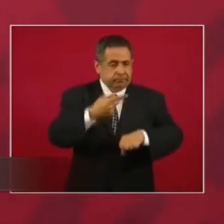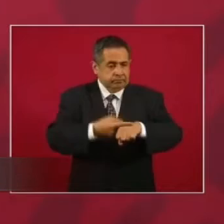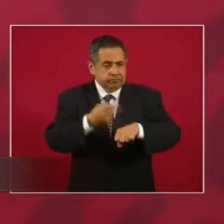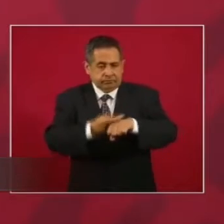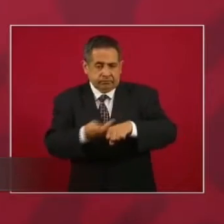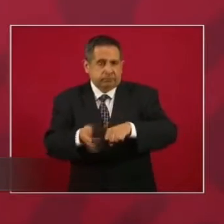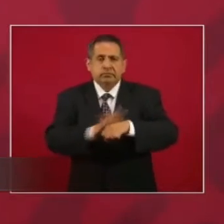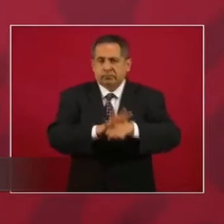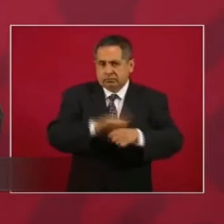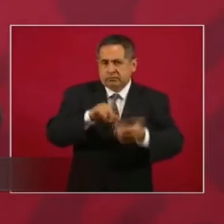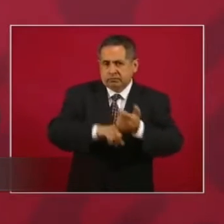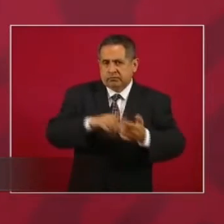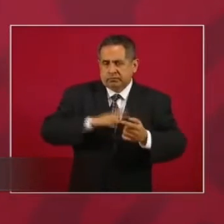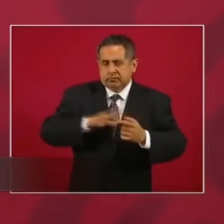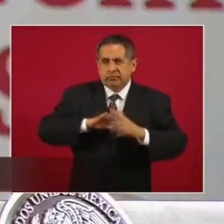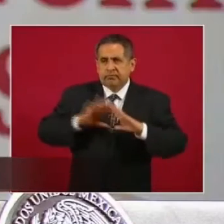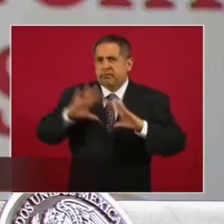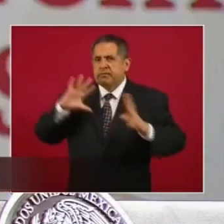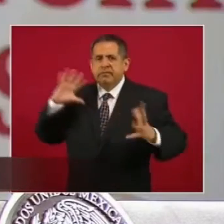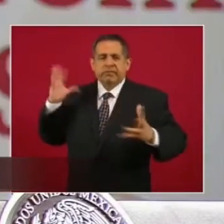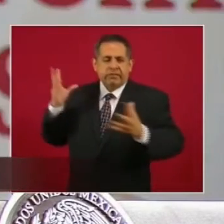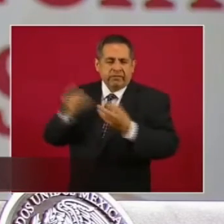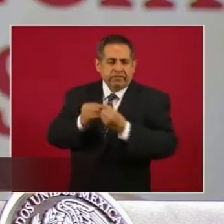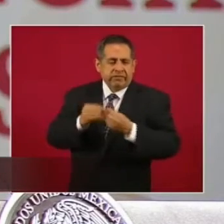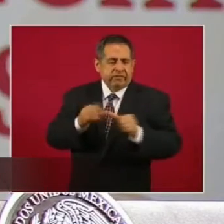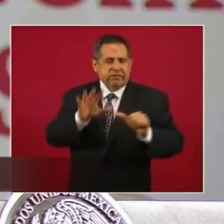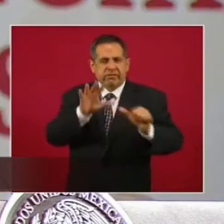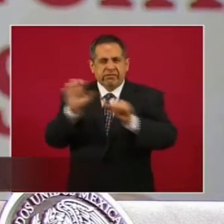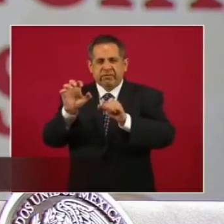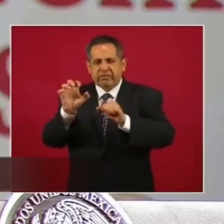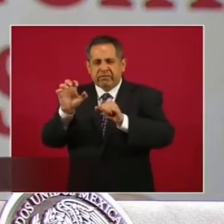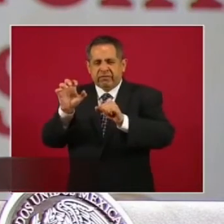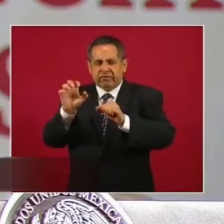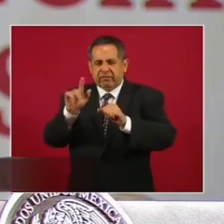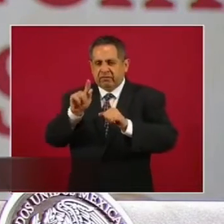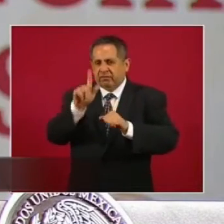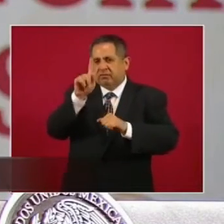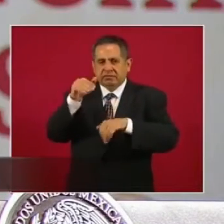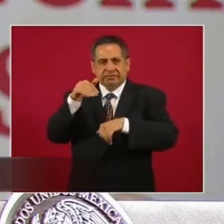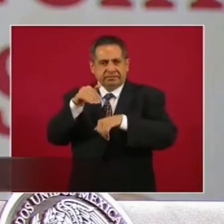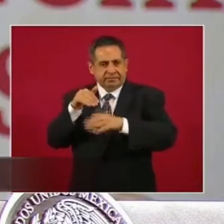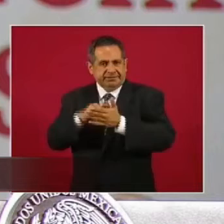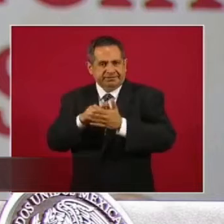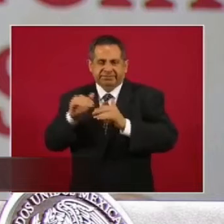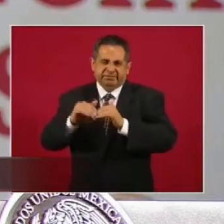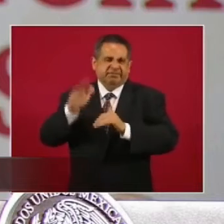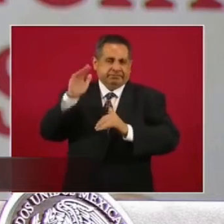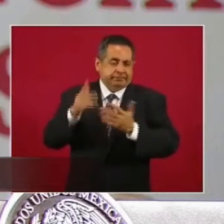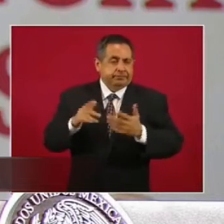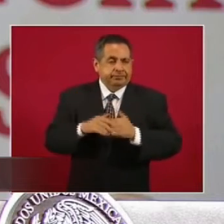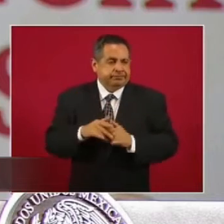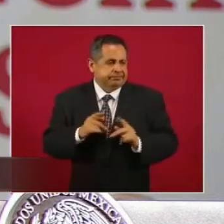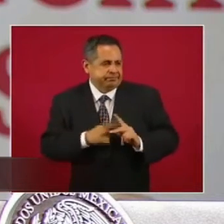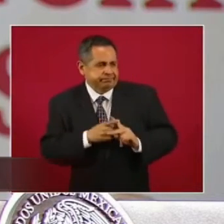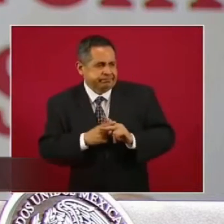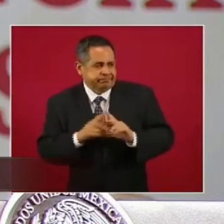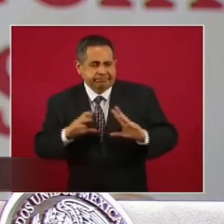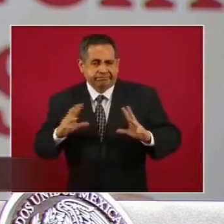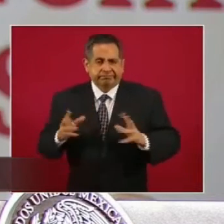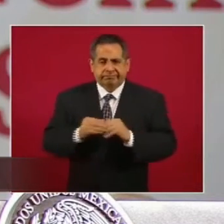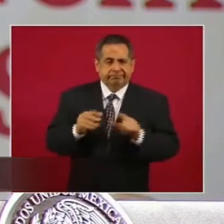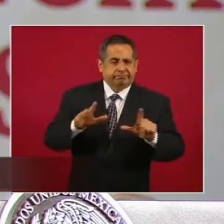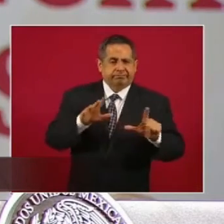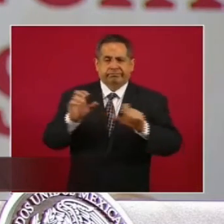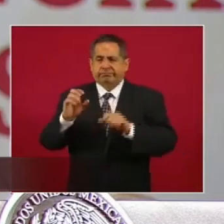lo que pidió a la población no pensar que ese día se realizará toda la vacunación. López-Gatell también señaló que en